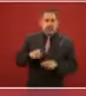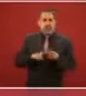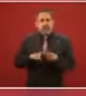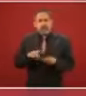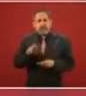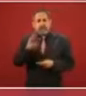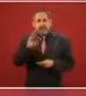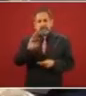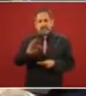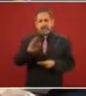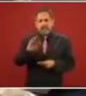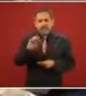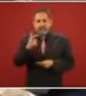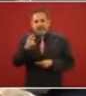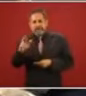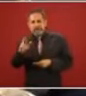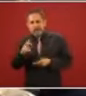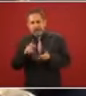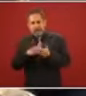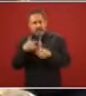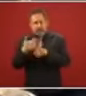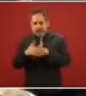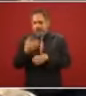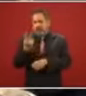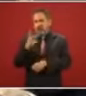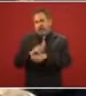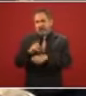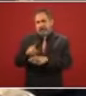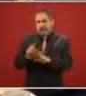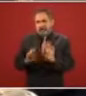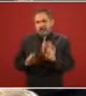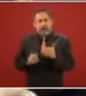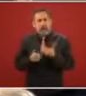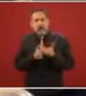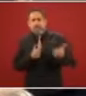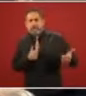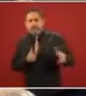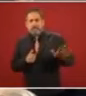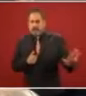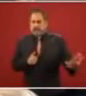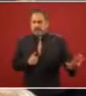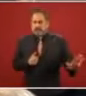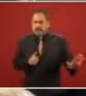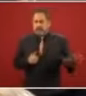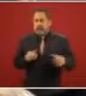vez? Pasado mañana, no, es que él es independiente,